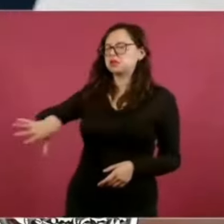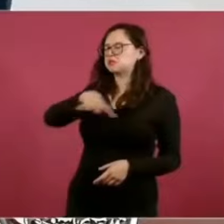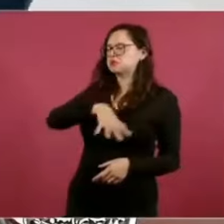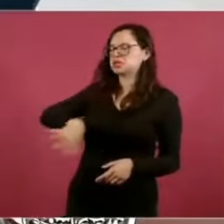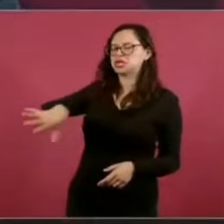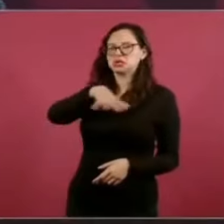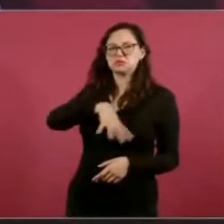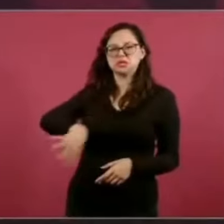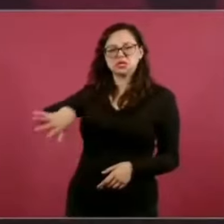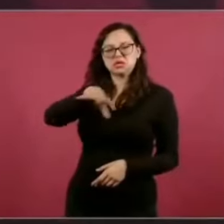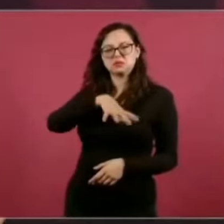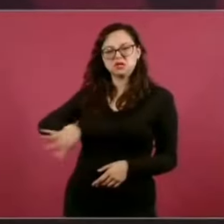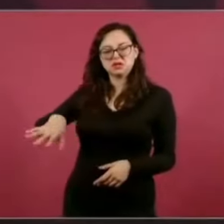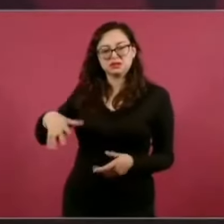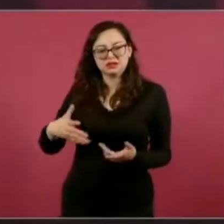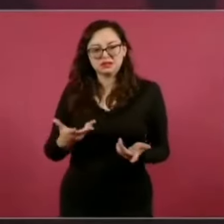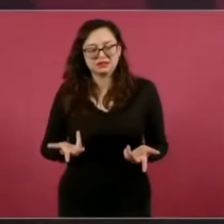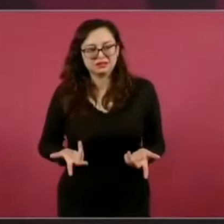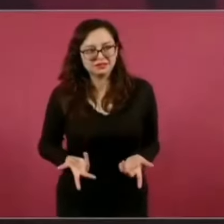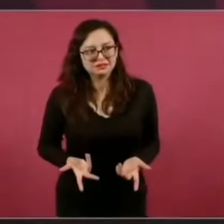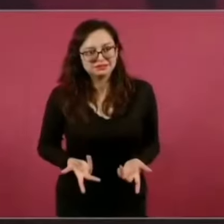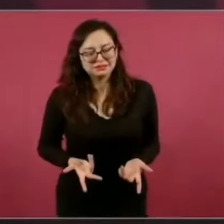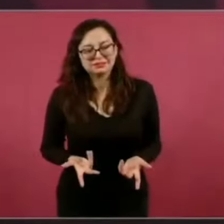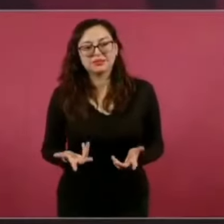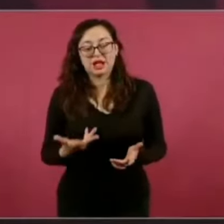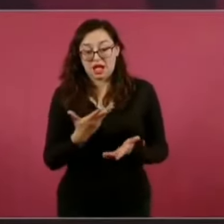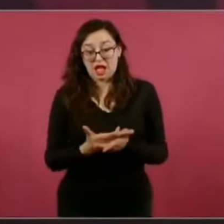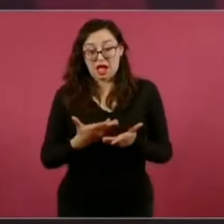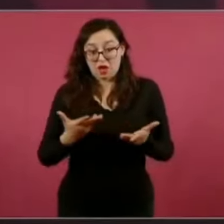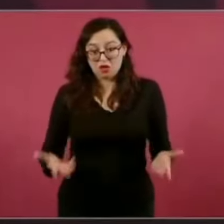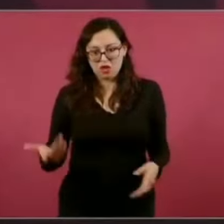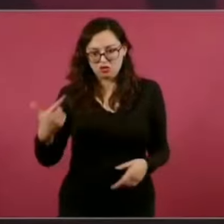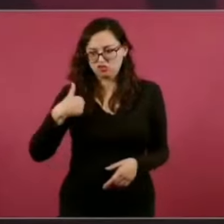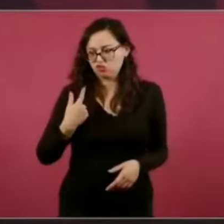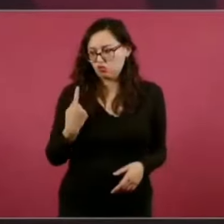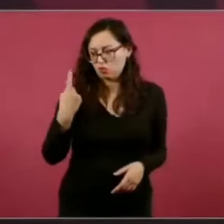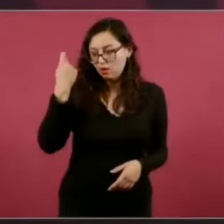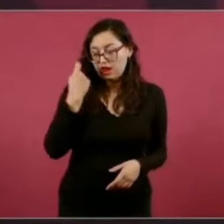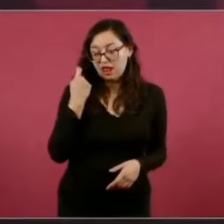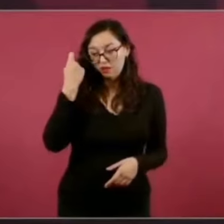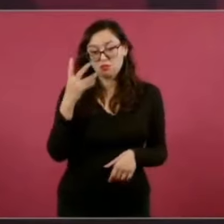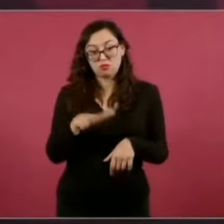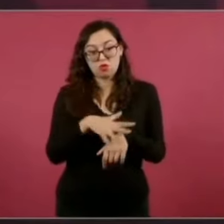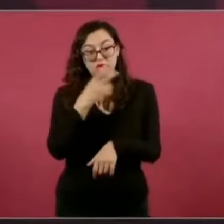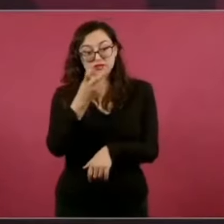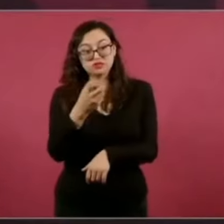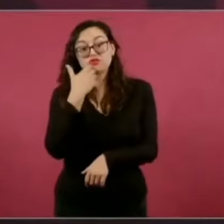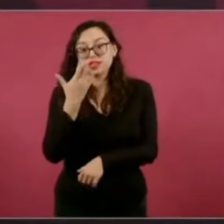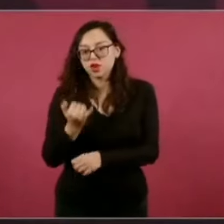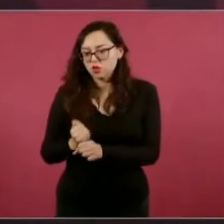Ahora que me voy al retiro, que me voy a jubilar, voy a trabajar sobre eso.